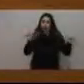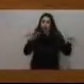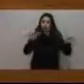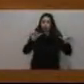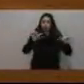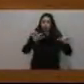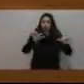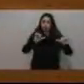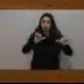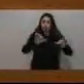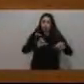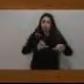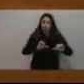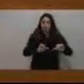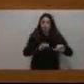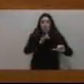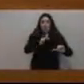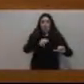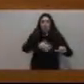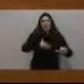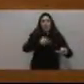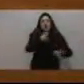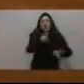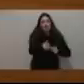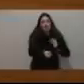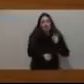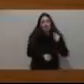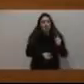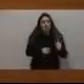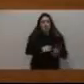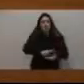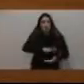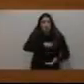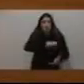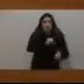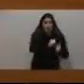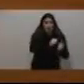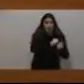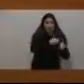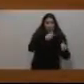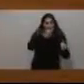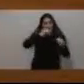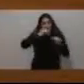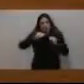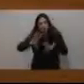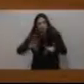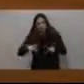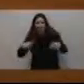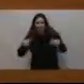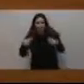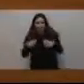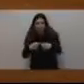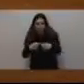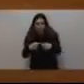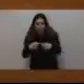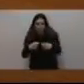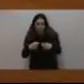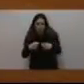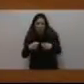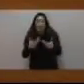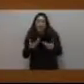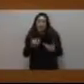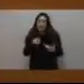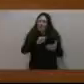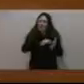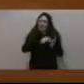a base de carbón y de una sustitución paulatina de esa capacidad por gas, por las centrales de ciclo combinado. De hecho, había gran cantidad